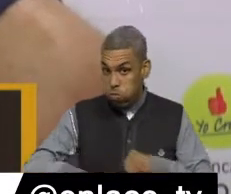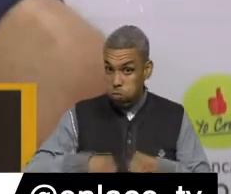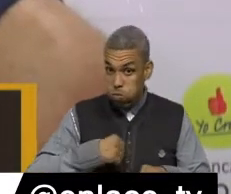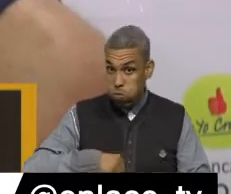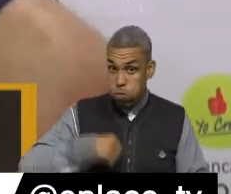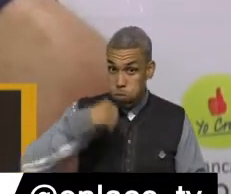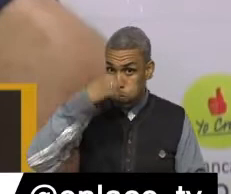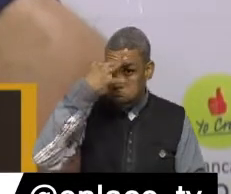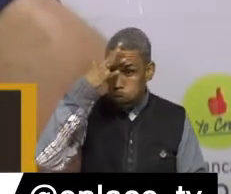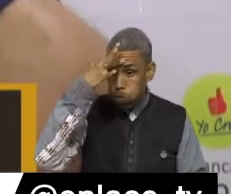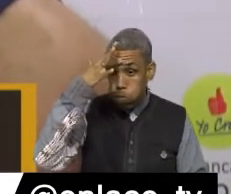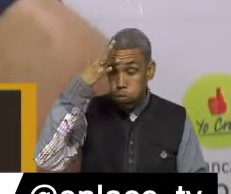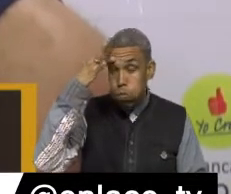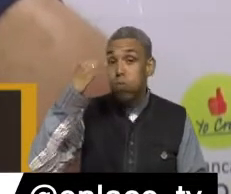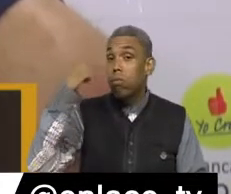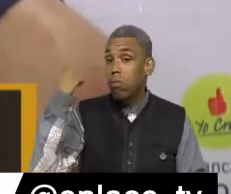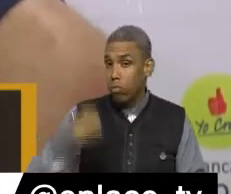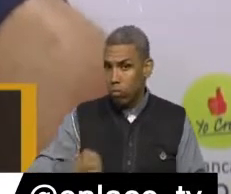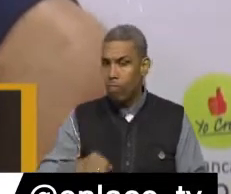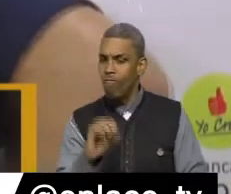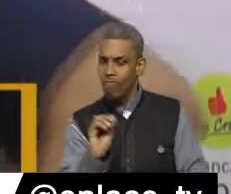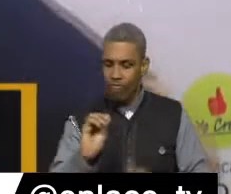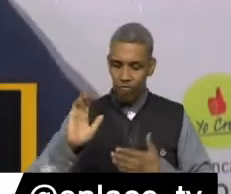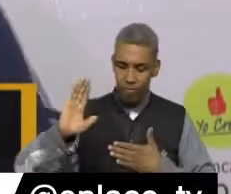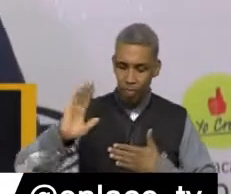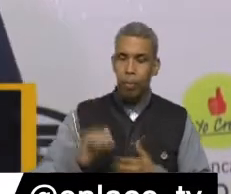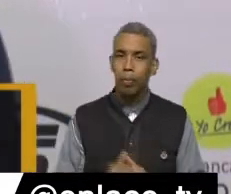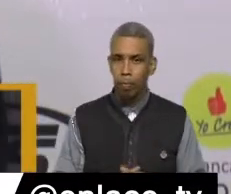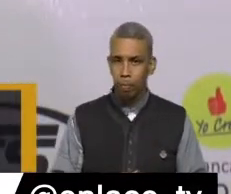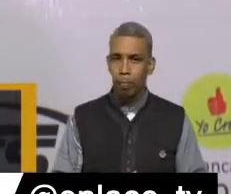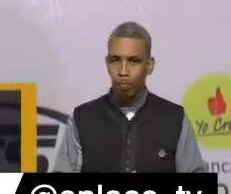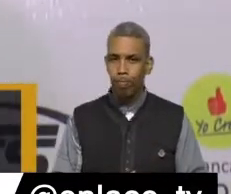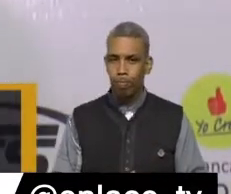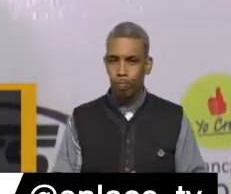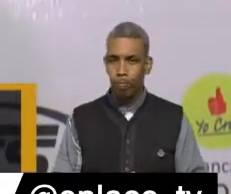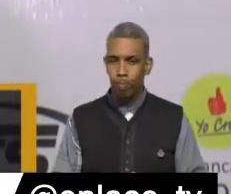para poder revertir la situación. Yo siempre digo que a la gente